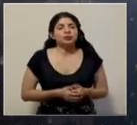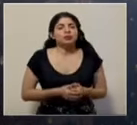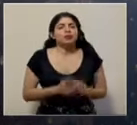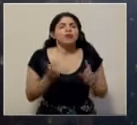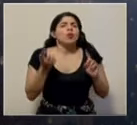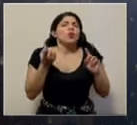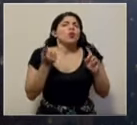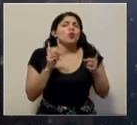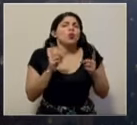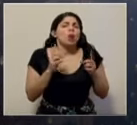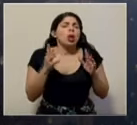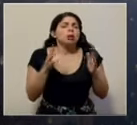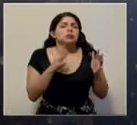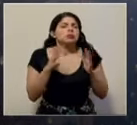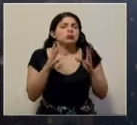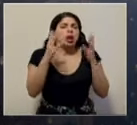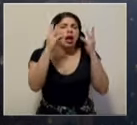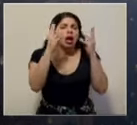¿cuál es el estimado